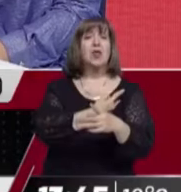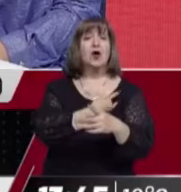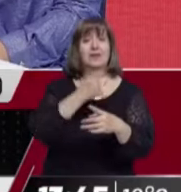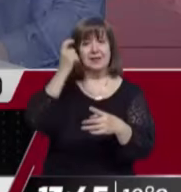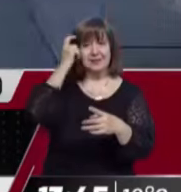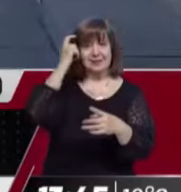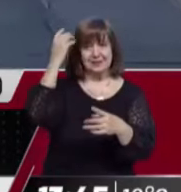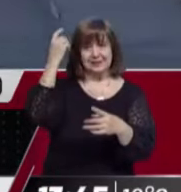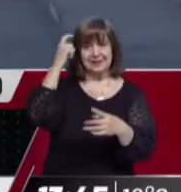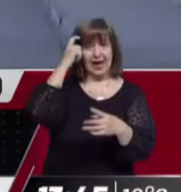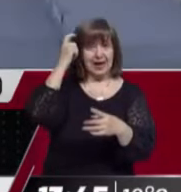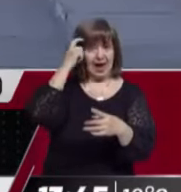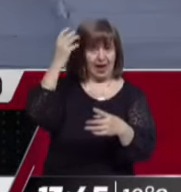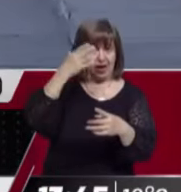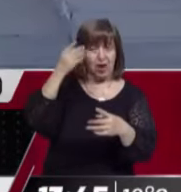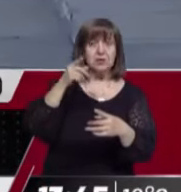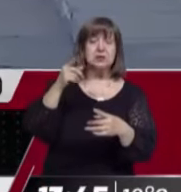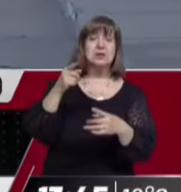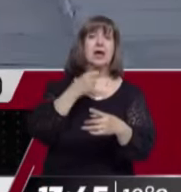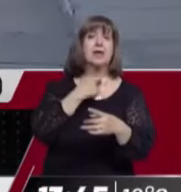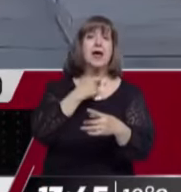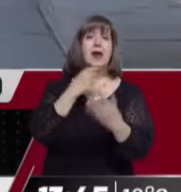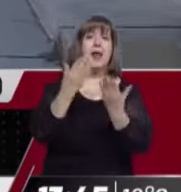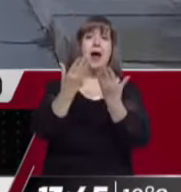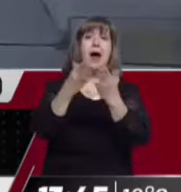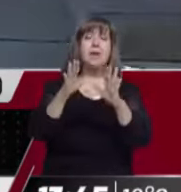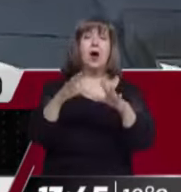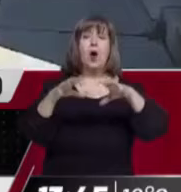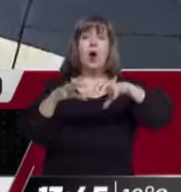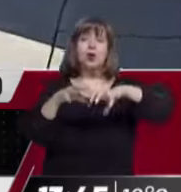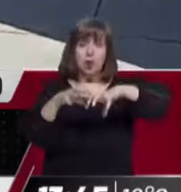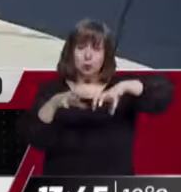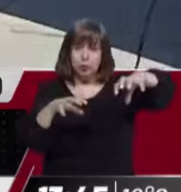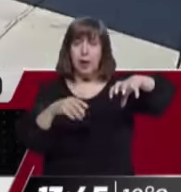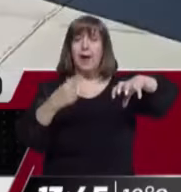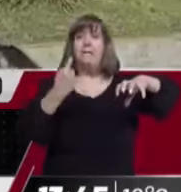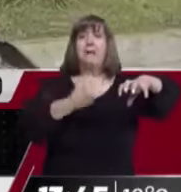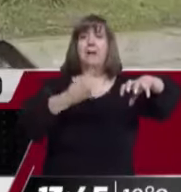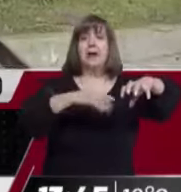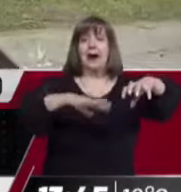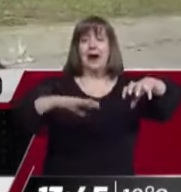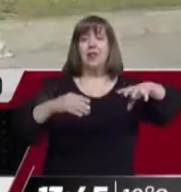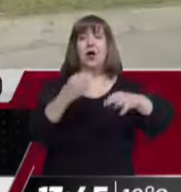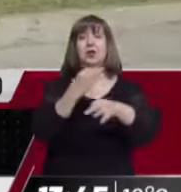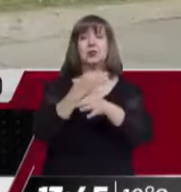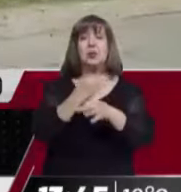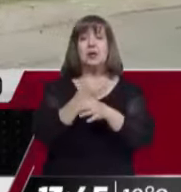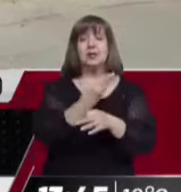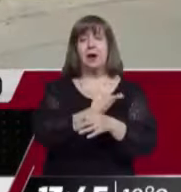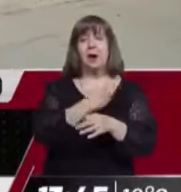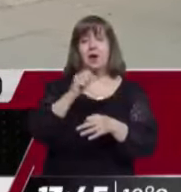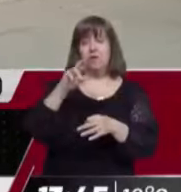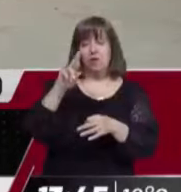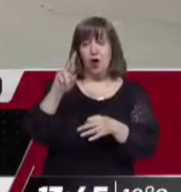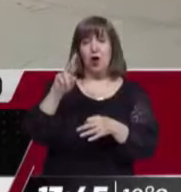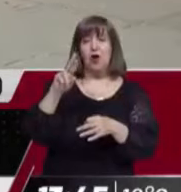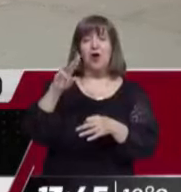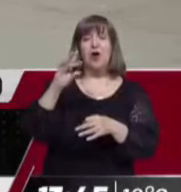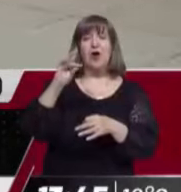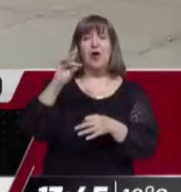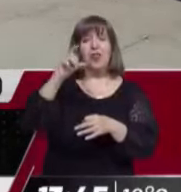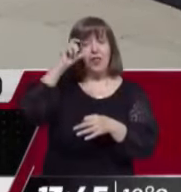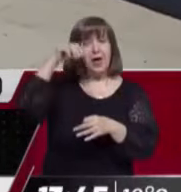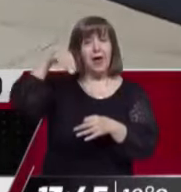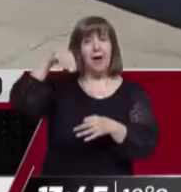San Carlos. ¿Por qué? Porque piden que se abra, se incorpore otra división en primer grado de la escuela Flor Marina e Irene Marín de Maestri.